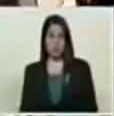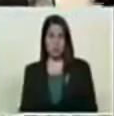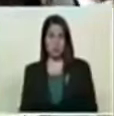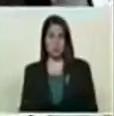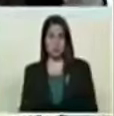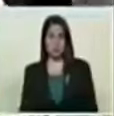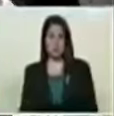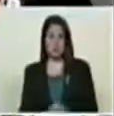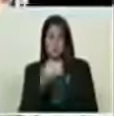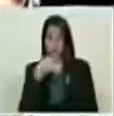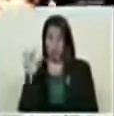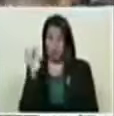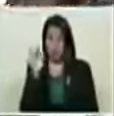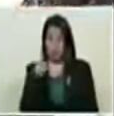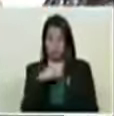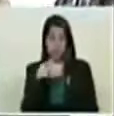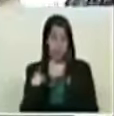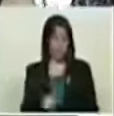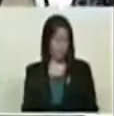Correcto, ¿no?